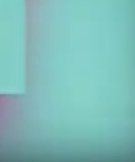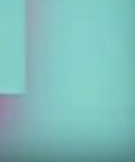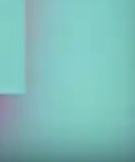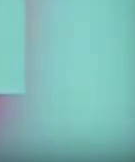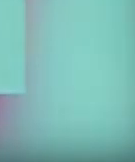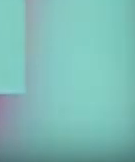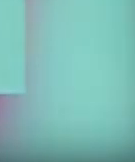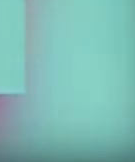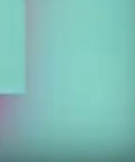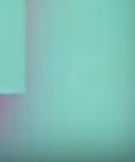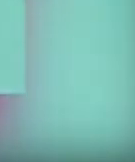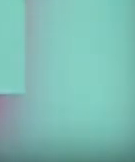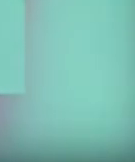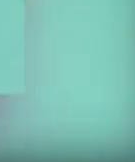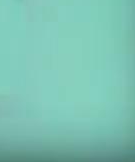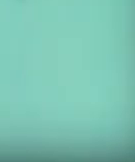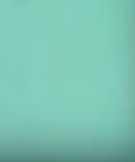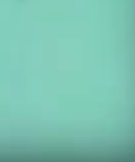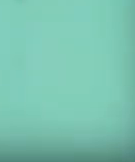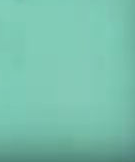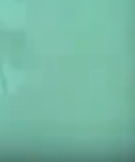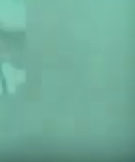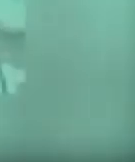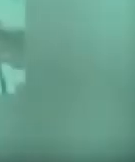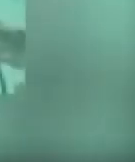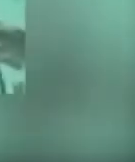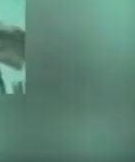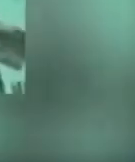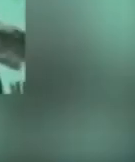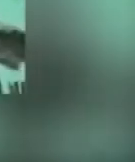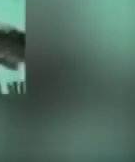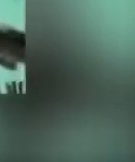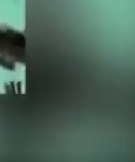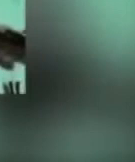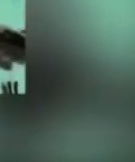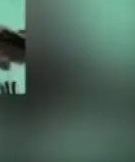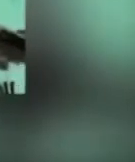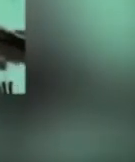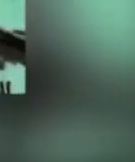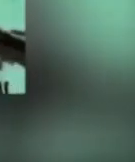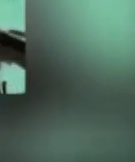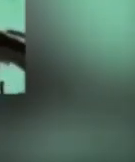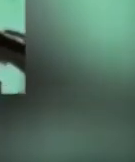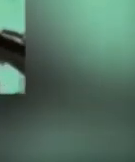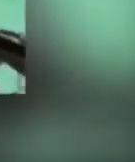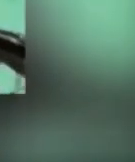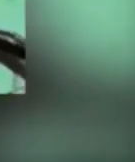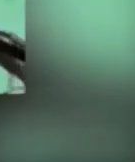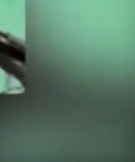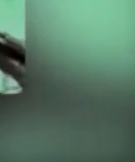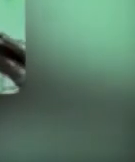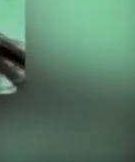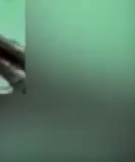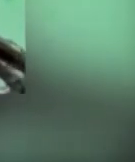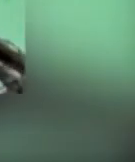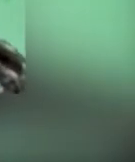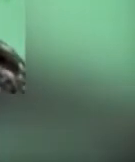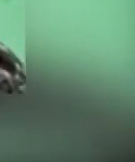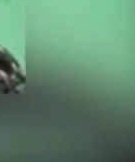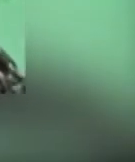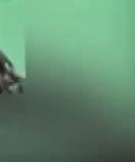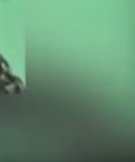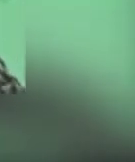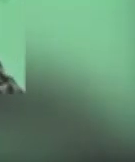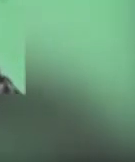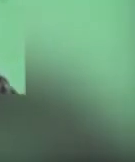vengo? Algunos cuentan que en el siglo XIX, durante la época de Maximiliano, se les llamó así por la derivación de la palabra mariage,